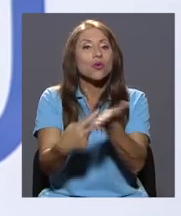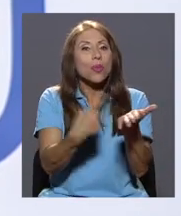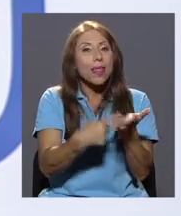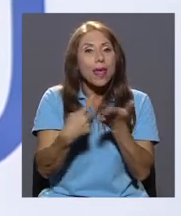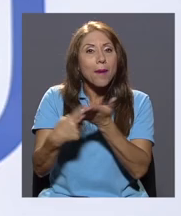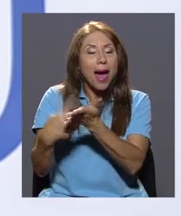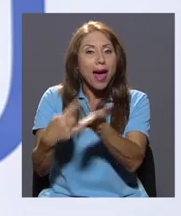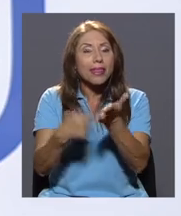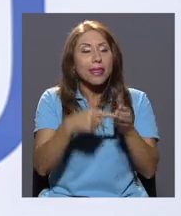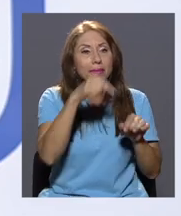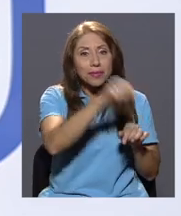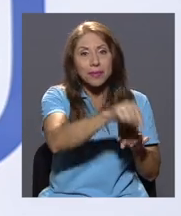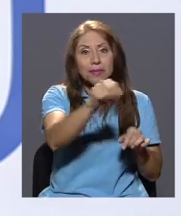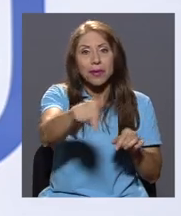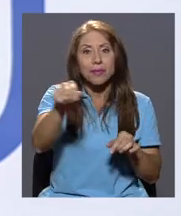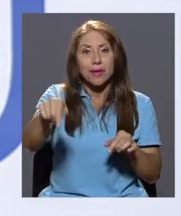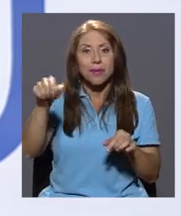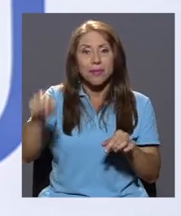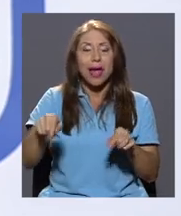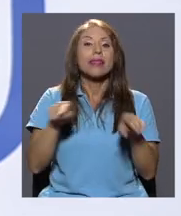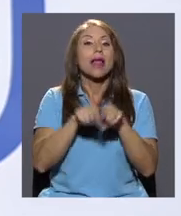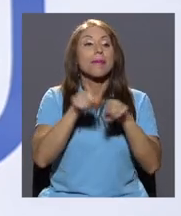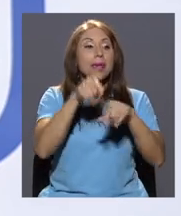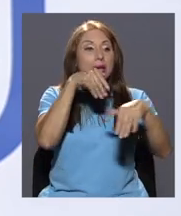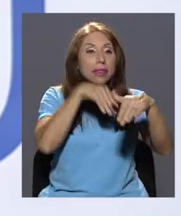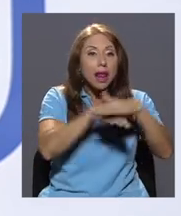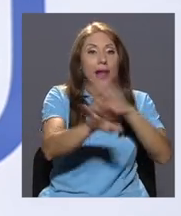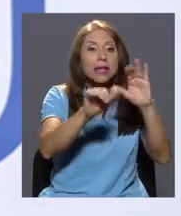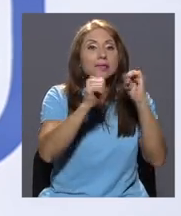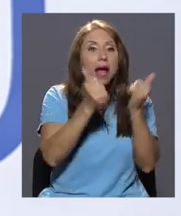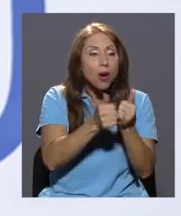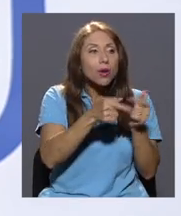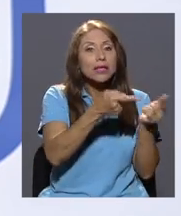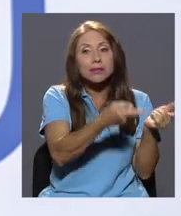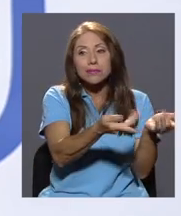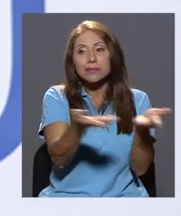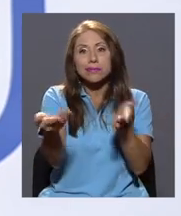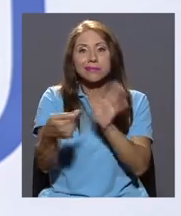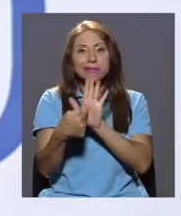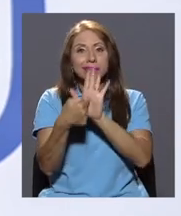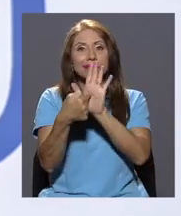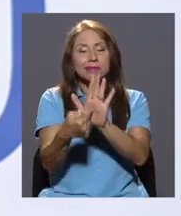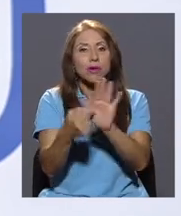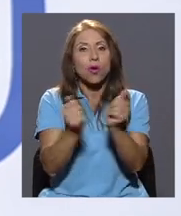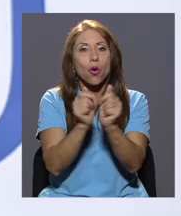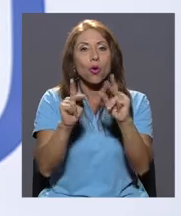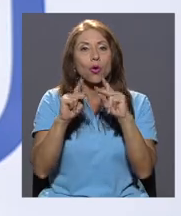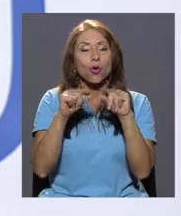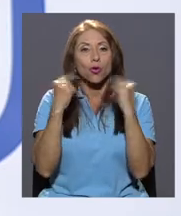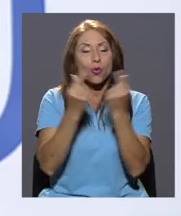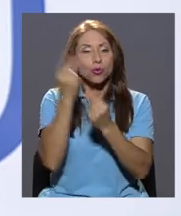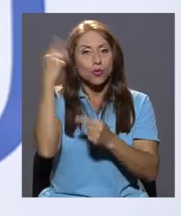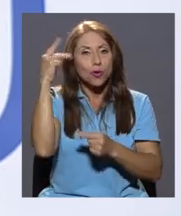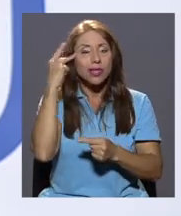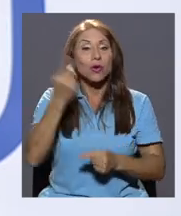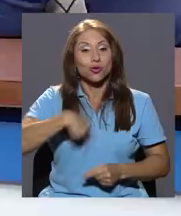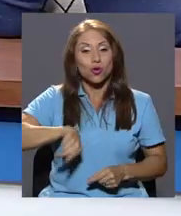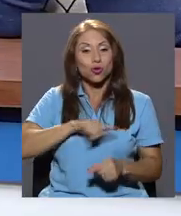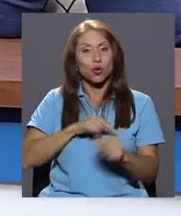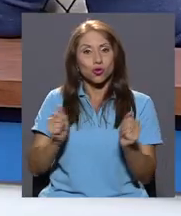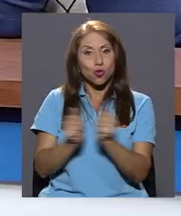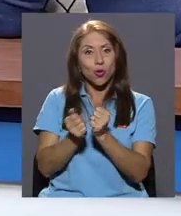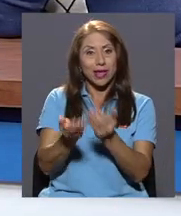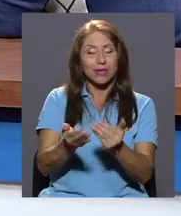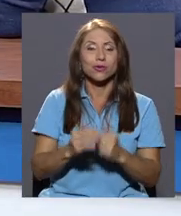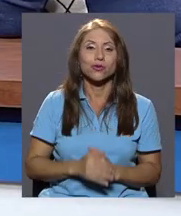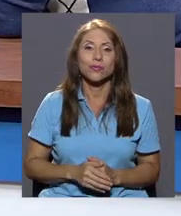sede y recinto y pasadas por aula con las agrupaciones políticas para que ellos puedan darse a conocer. Y nosotros de igual manera llegar con ellos.